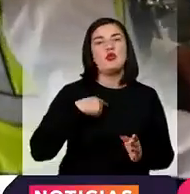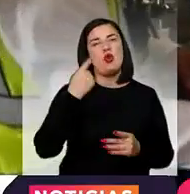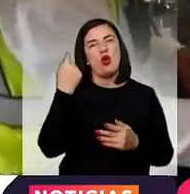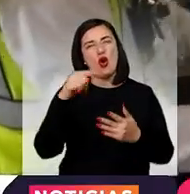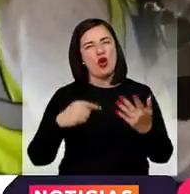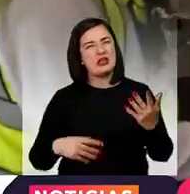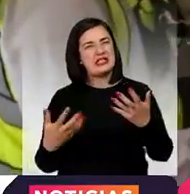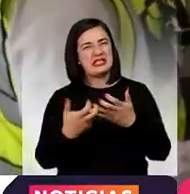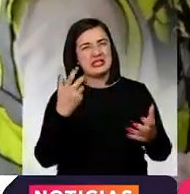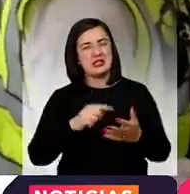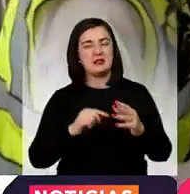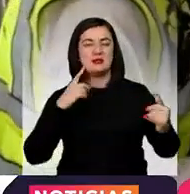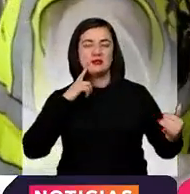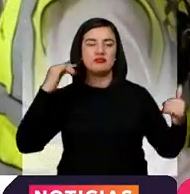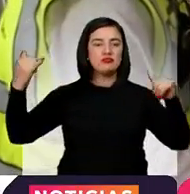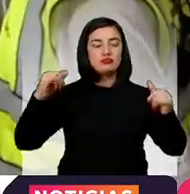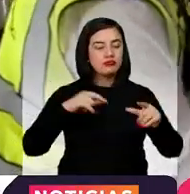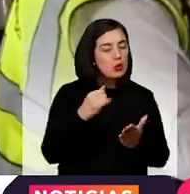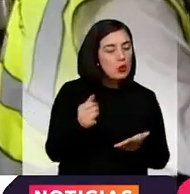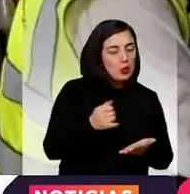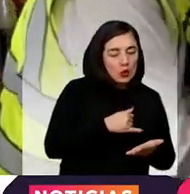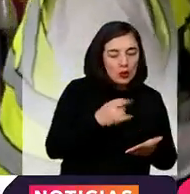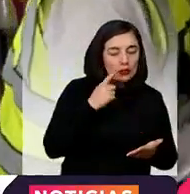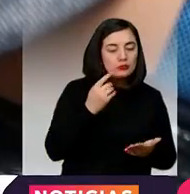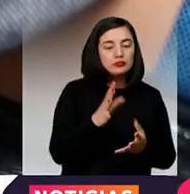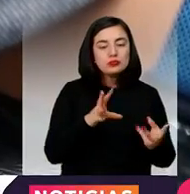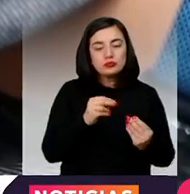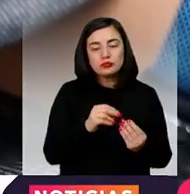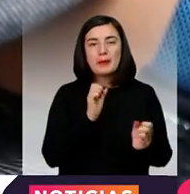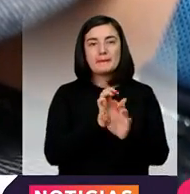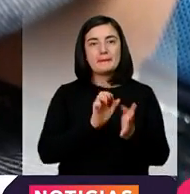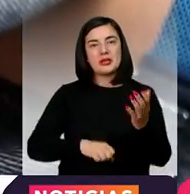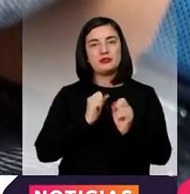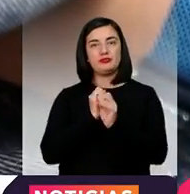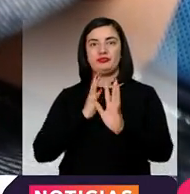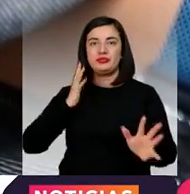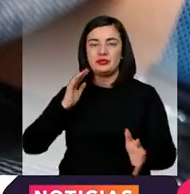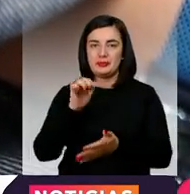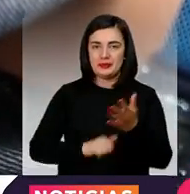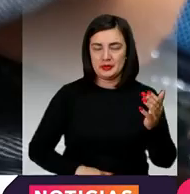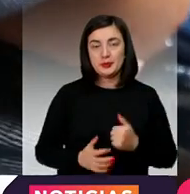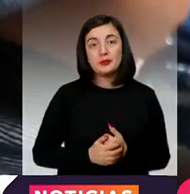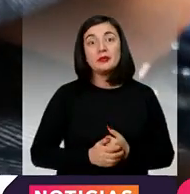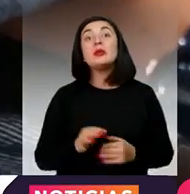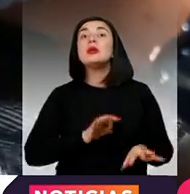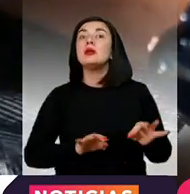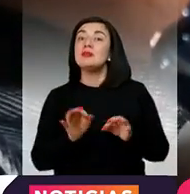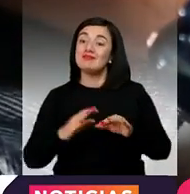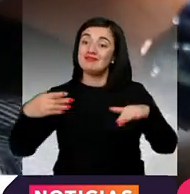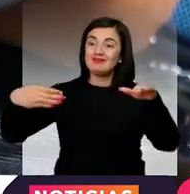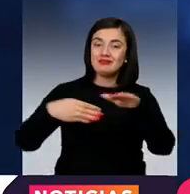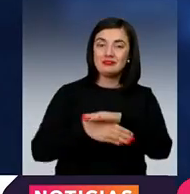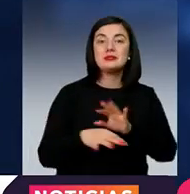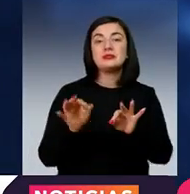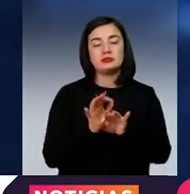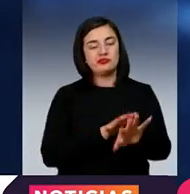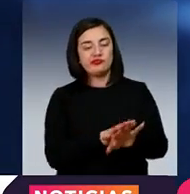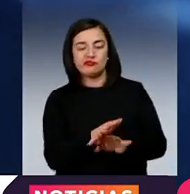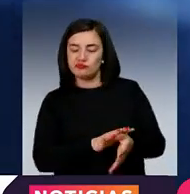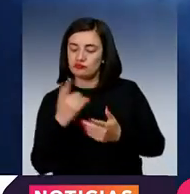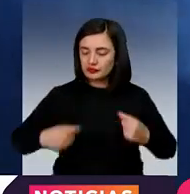su pase de abordar para evitar congestiones en las filas. Al ingreso de la terminal siempre será necesario el proceso de desinfección y toma de